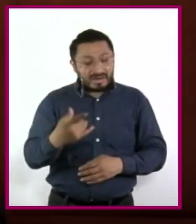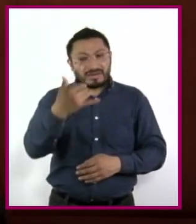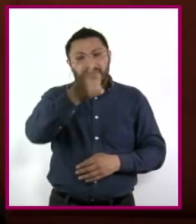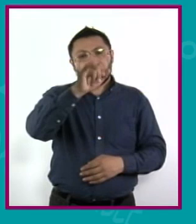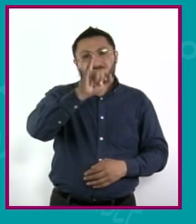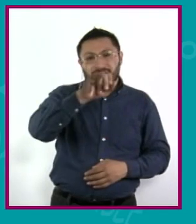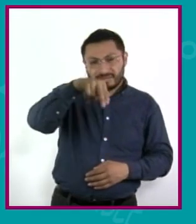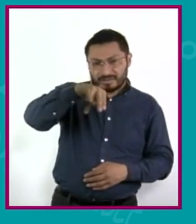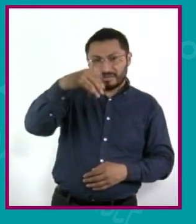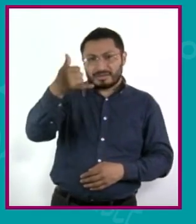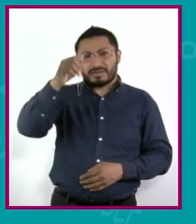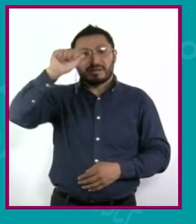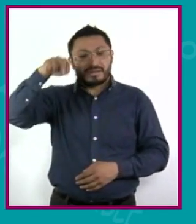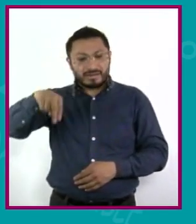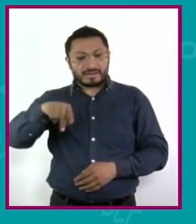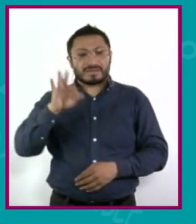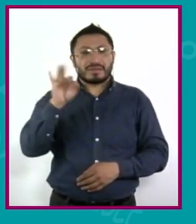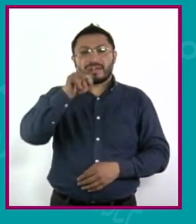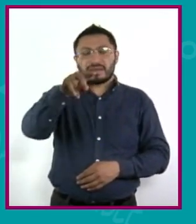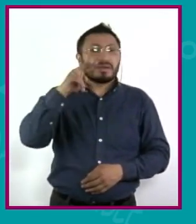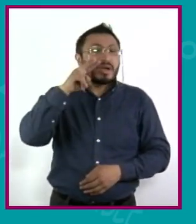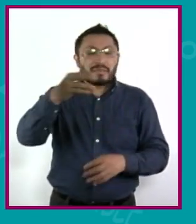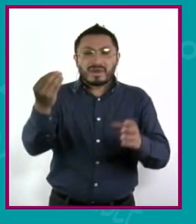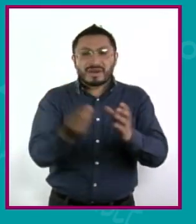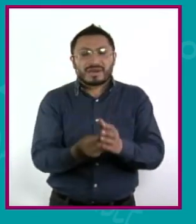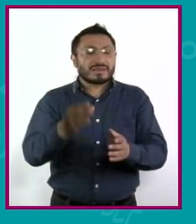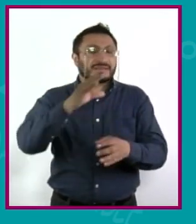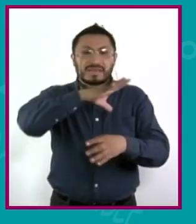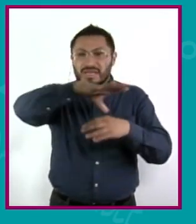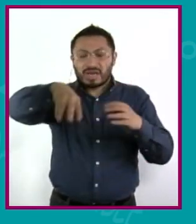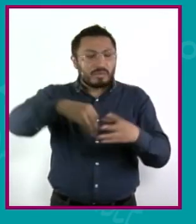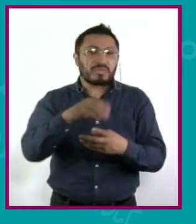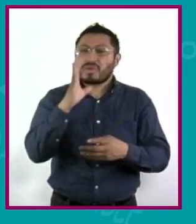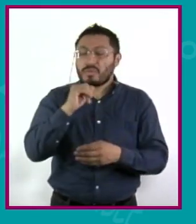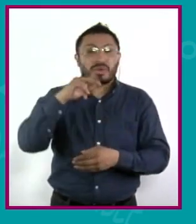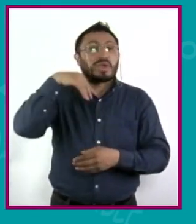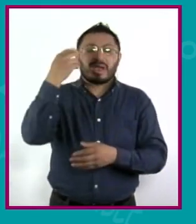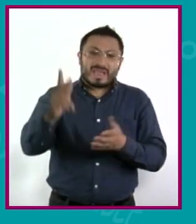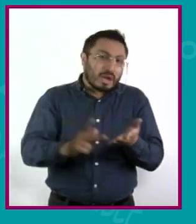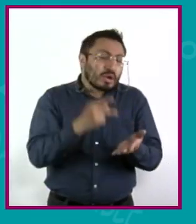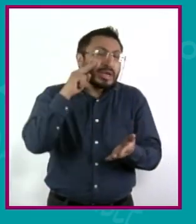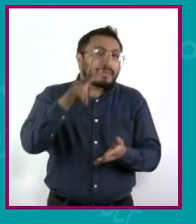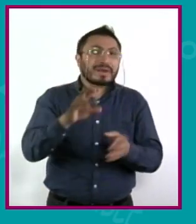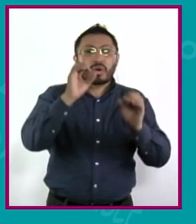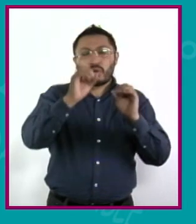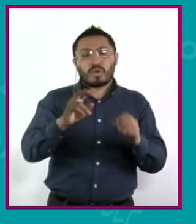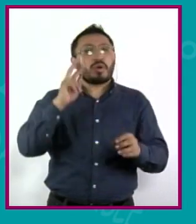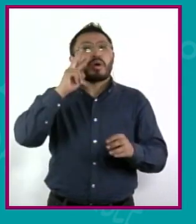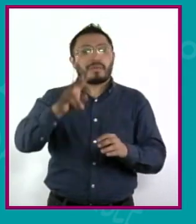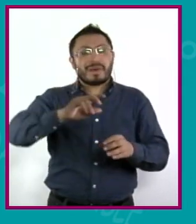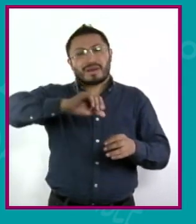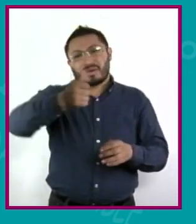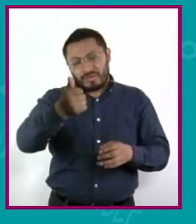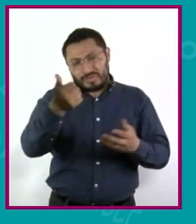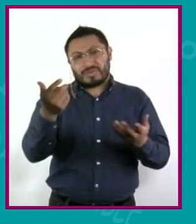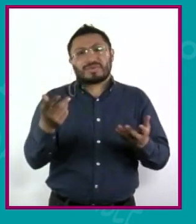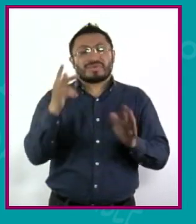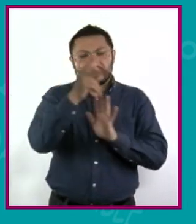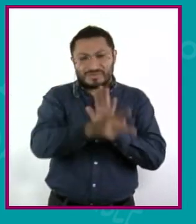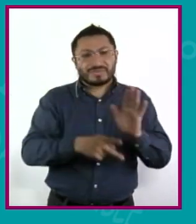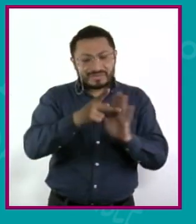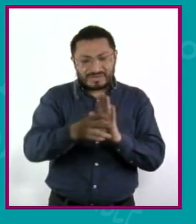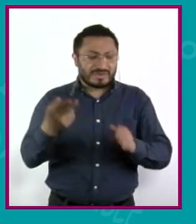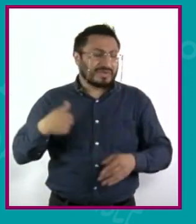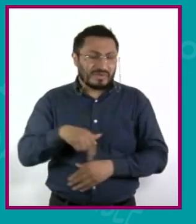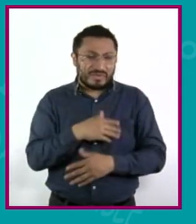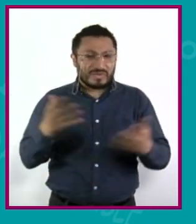el yang. Si no pudieron ver todo el programa, quieren verlo de nuevo o quieren consultar las otras joyas audiovisuales que hemos